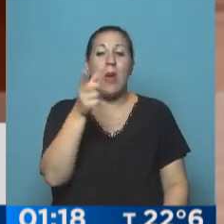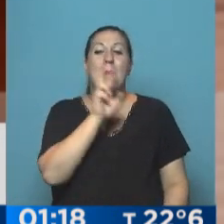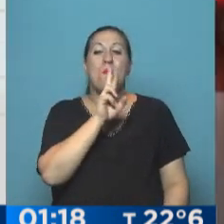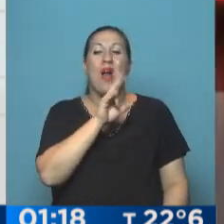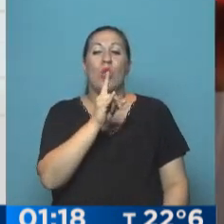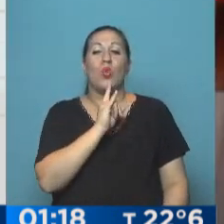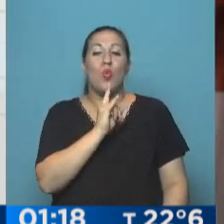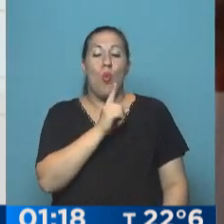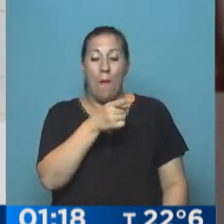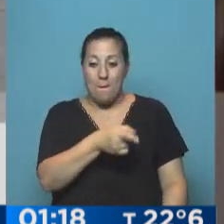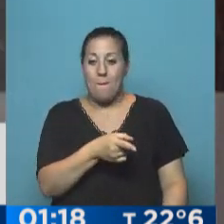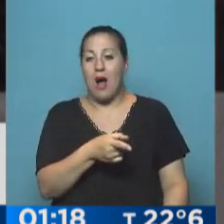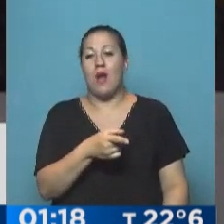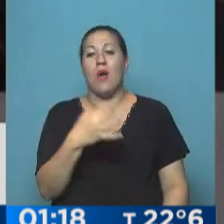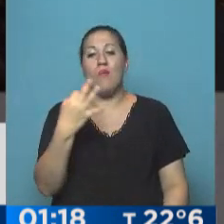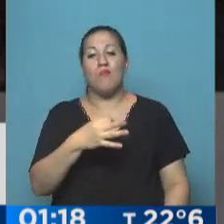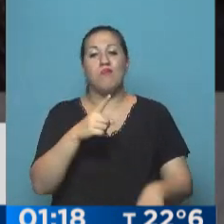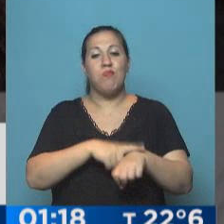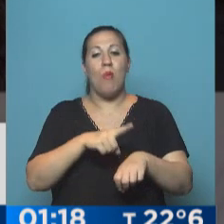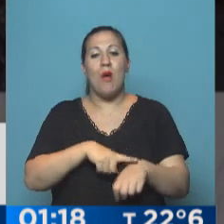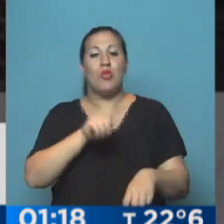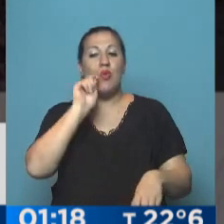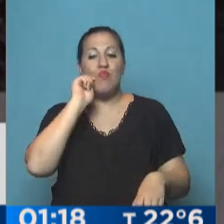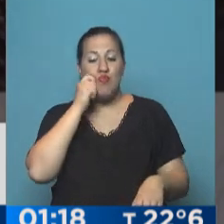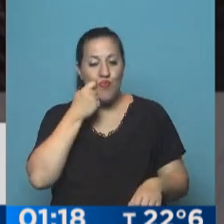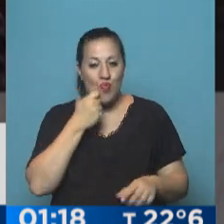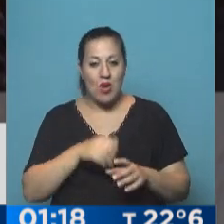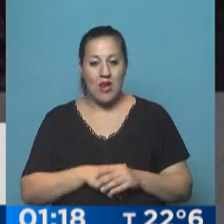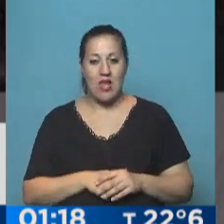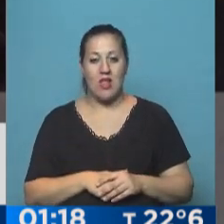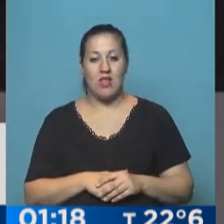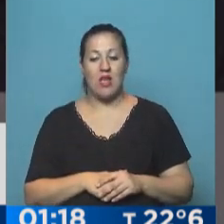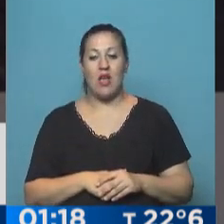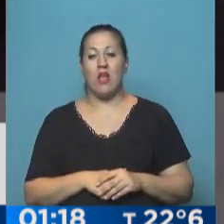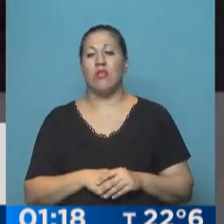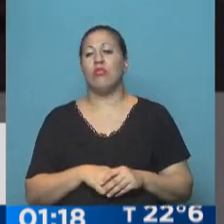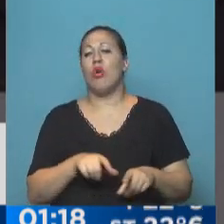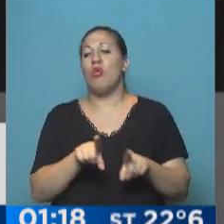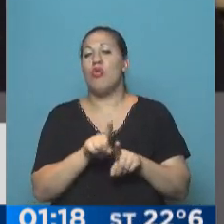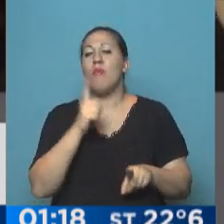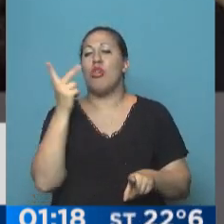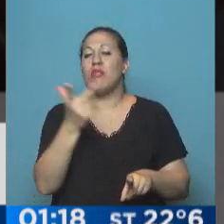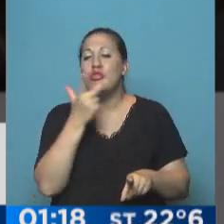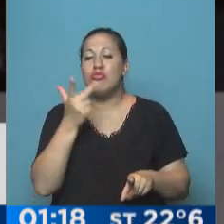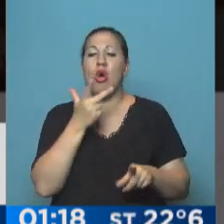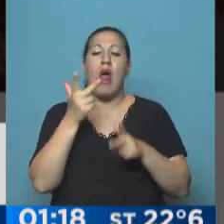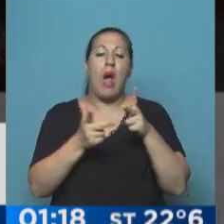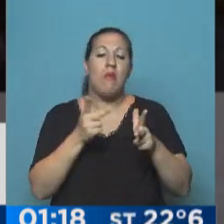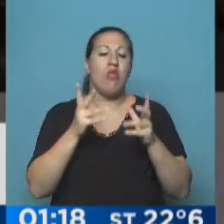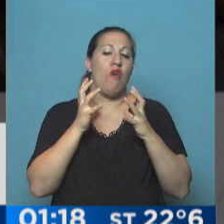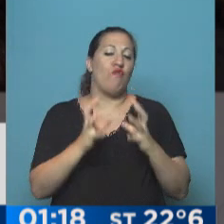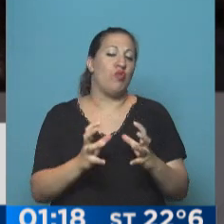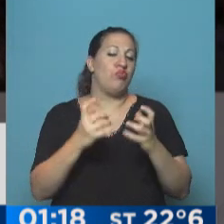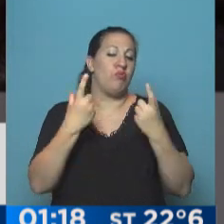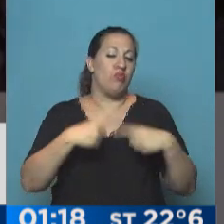del postre, porque fue un momento muy hermoso donde estuvimos como 3 horas hablando de fútbol y de un montón de cosas